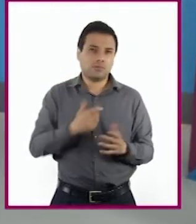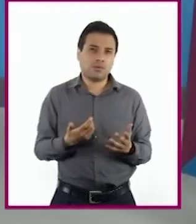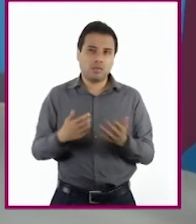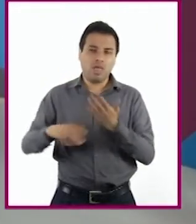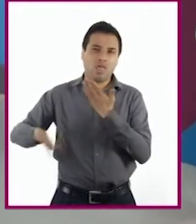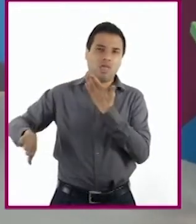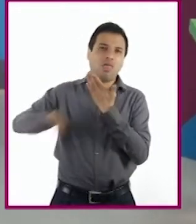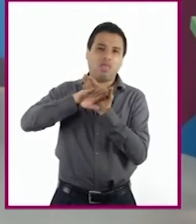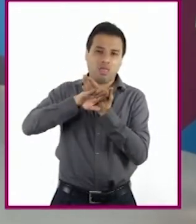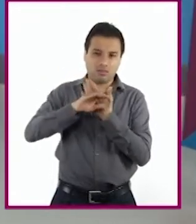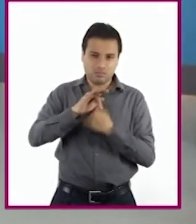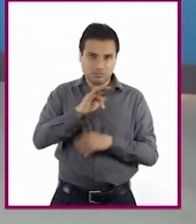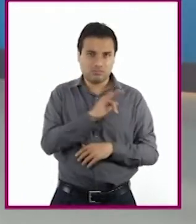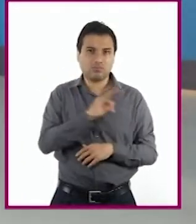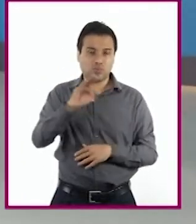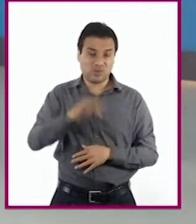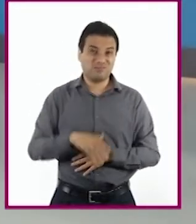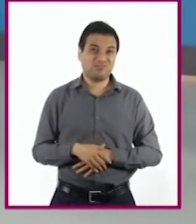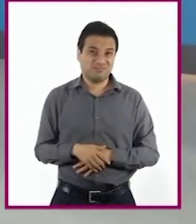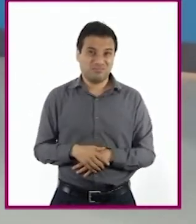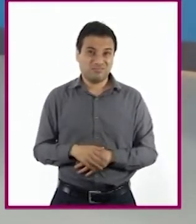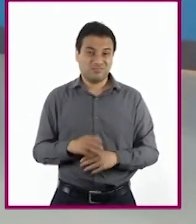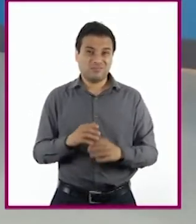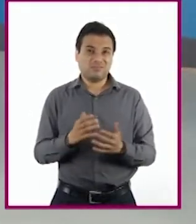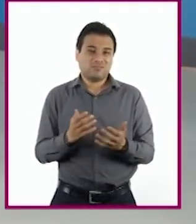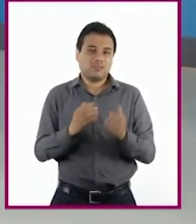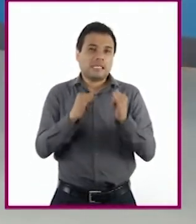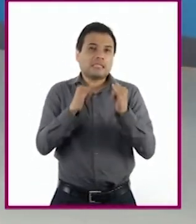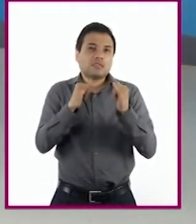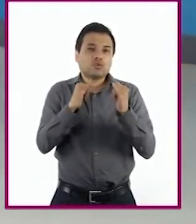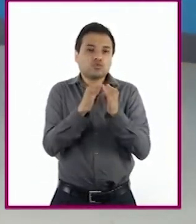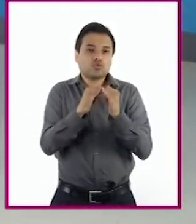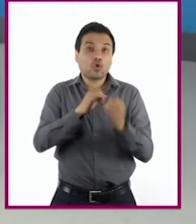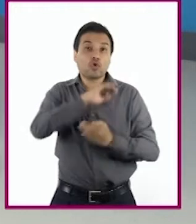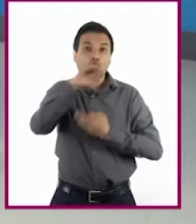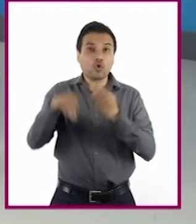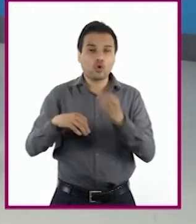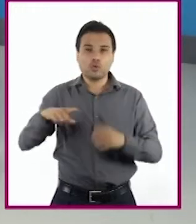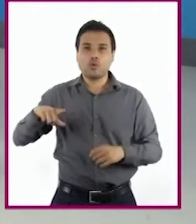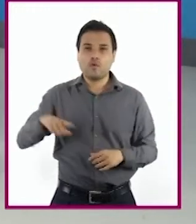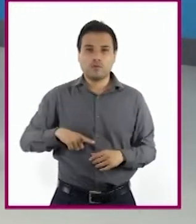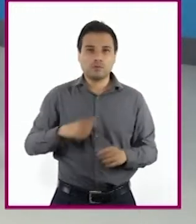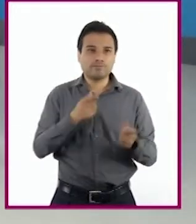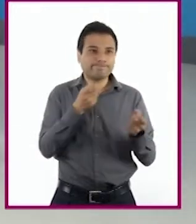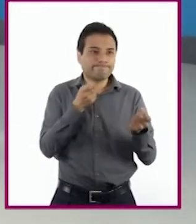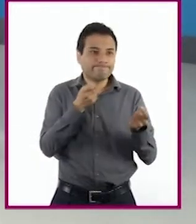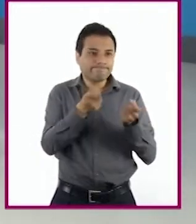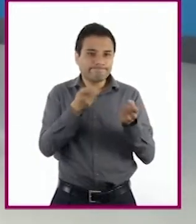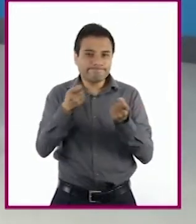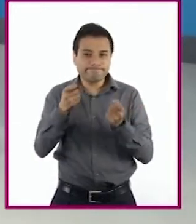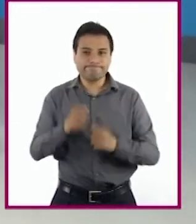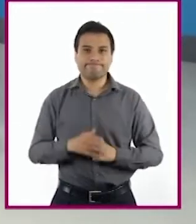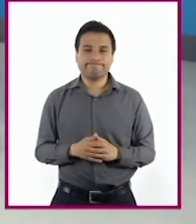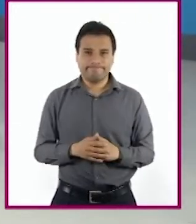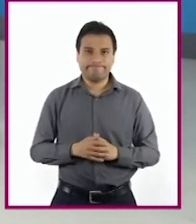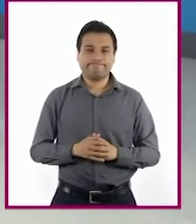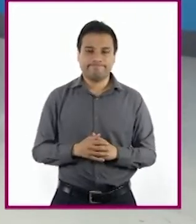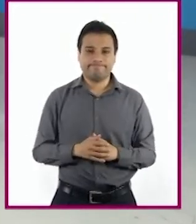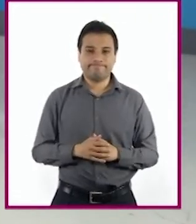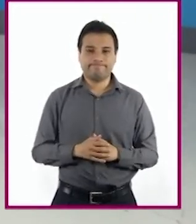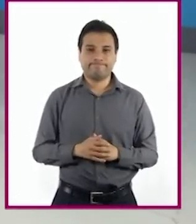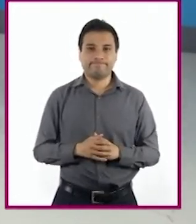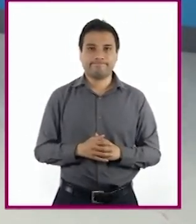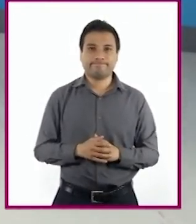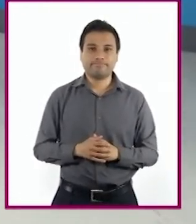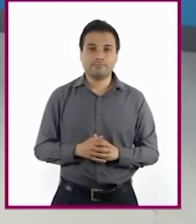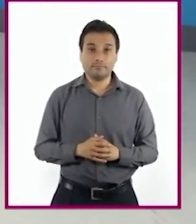pues en esos casos las instituciones obedecen a una persona o grupo de personas, actúan con discreción. En